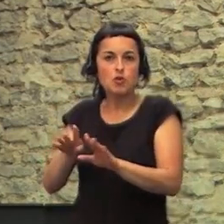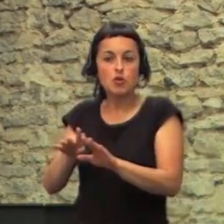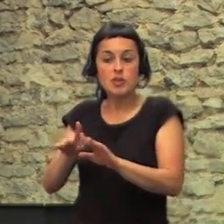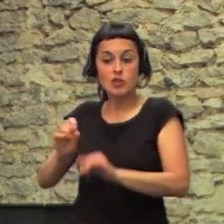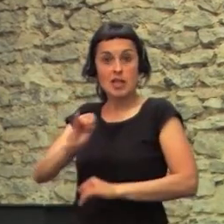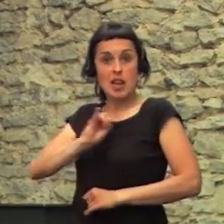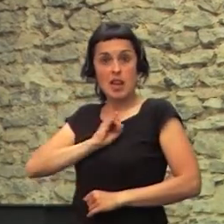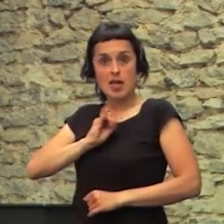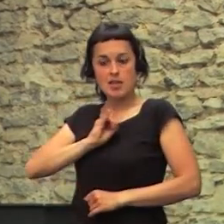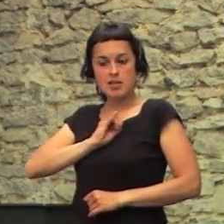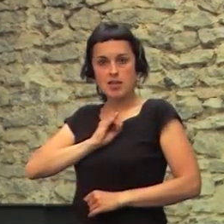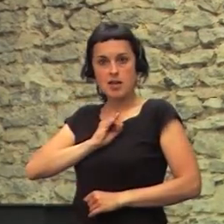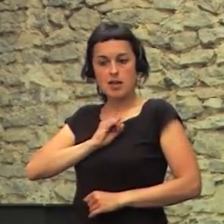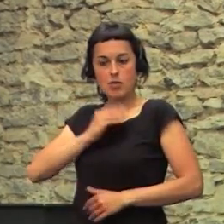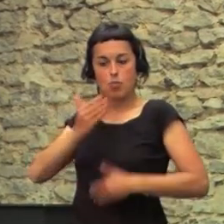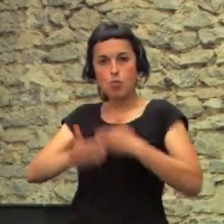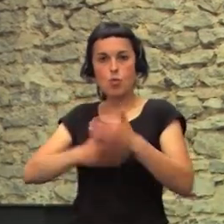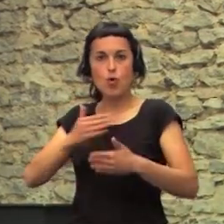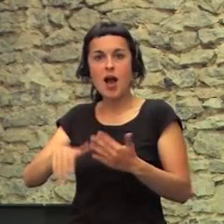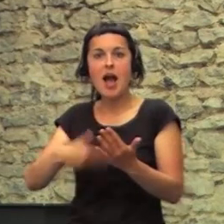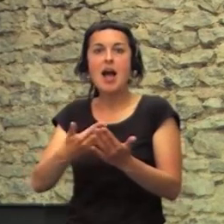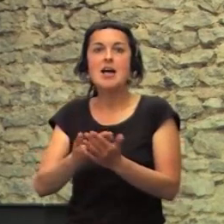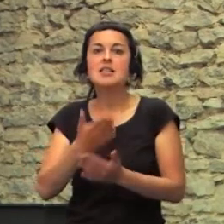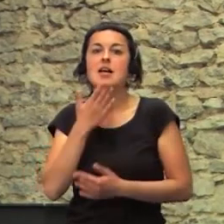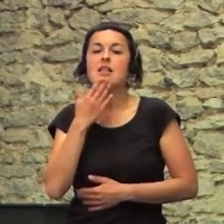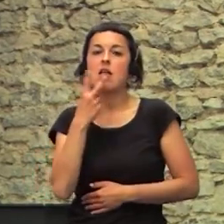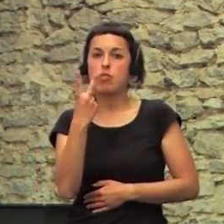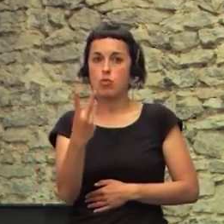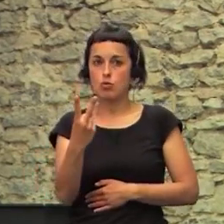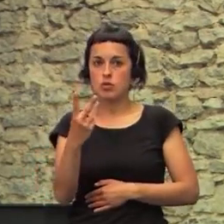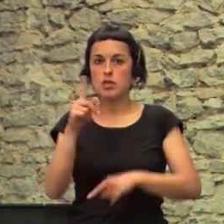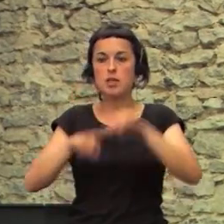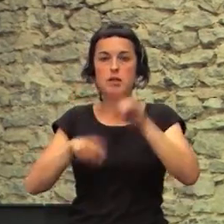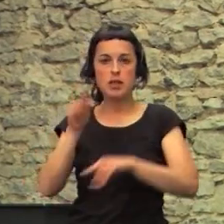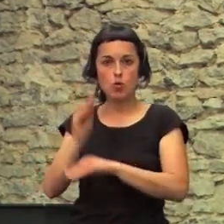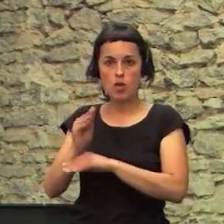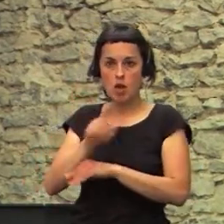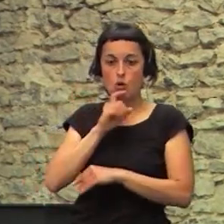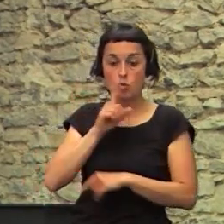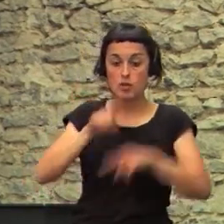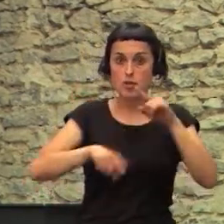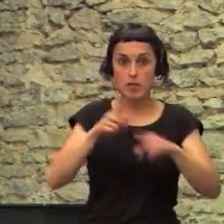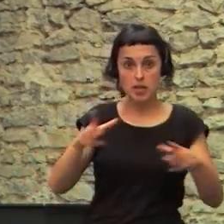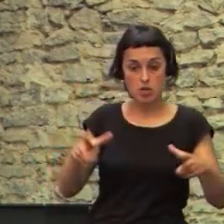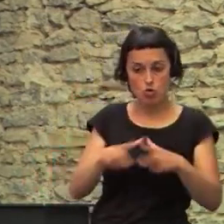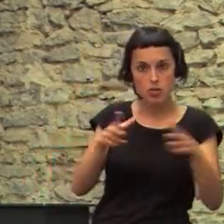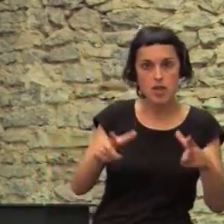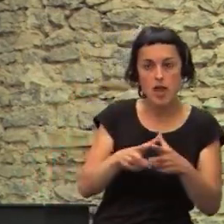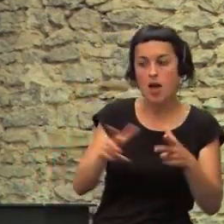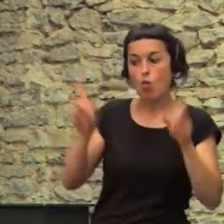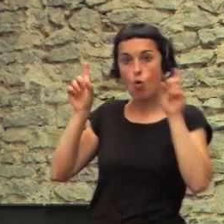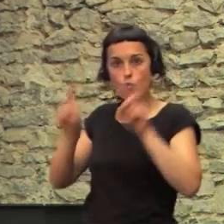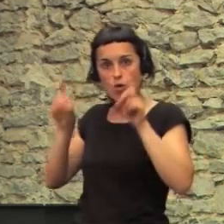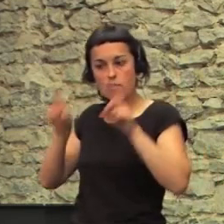segundo año no se fija por los genitales y por la crianza. Entonces va a depender muchísimo de la socialización y de la educación, el que tengamos